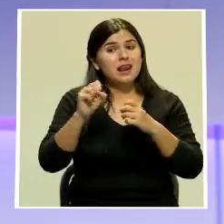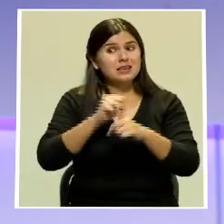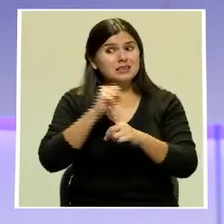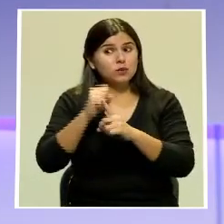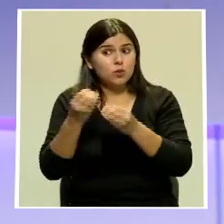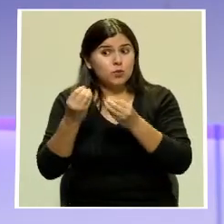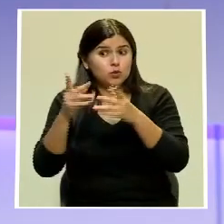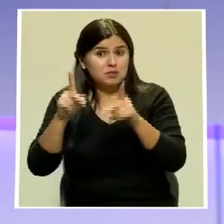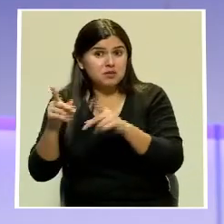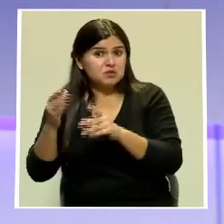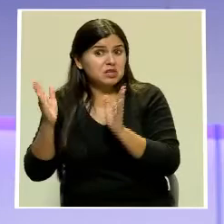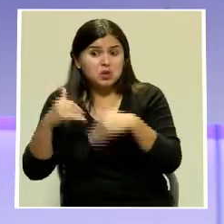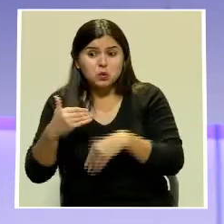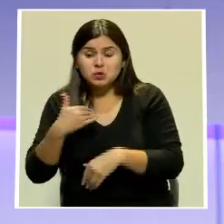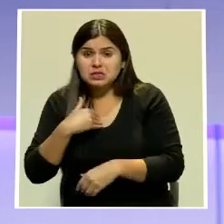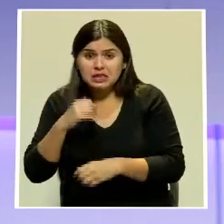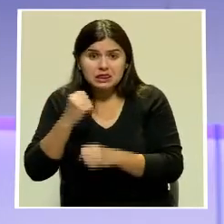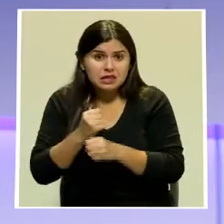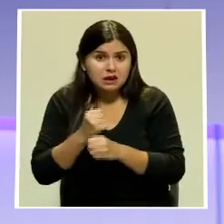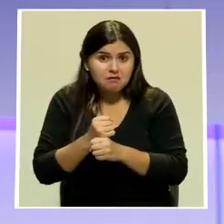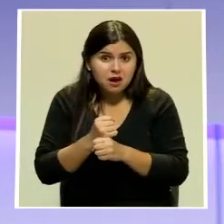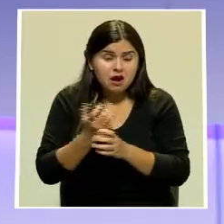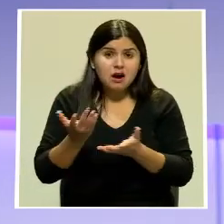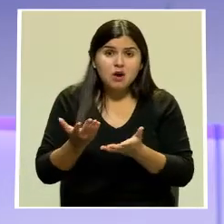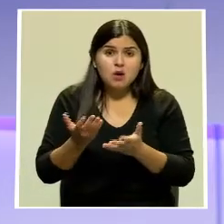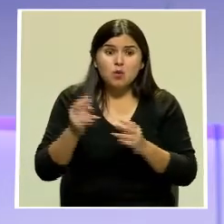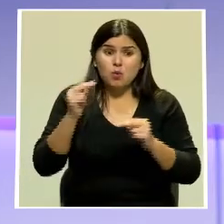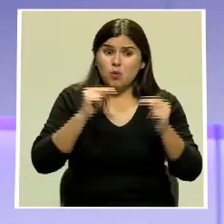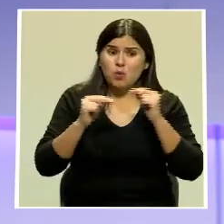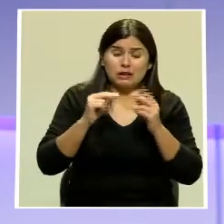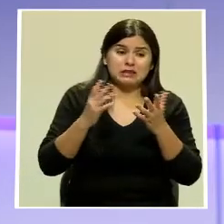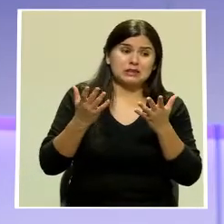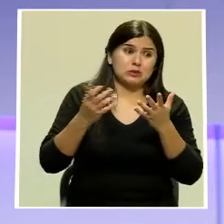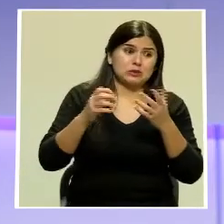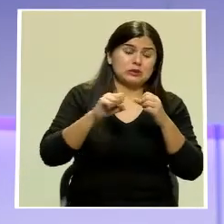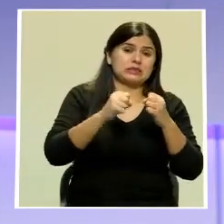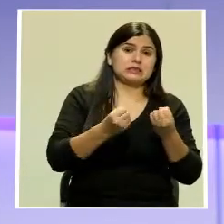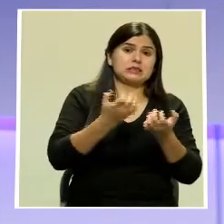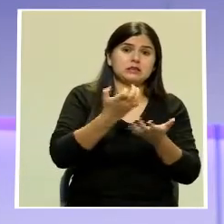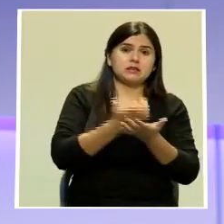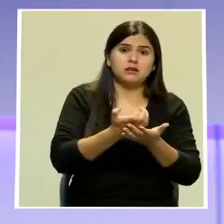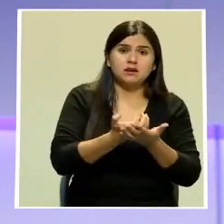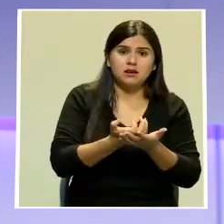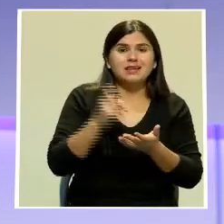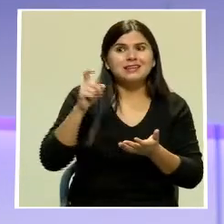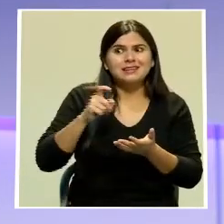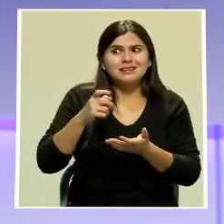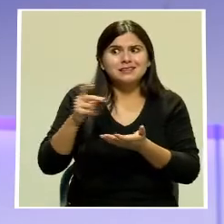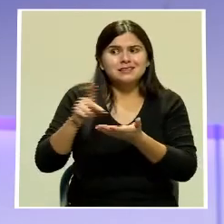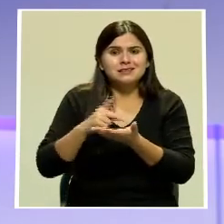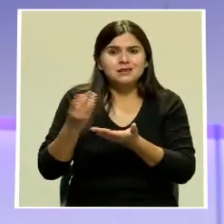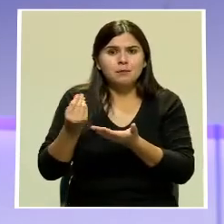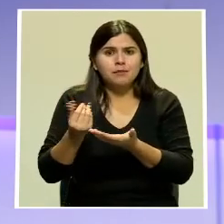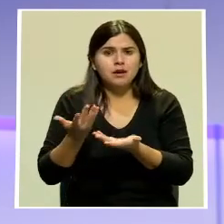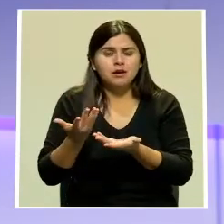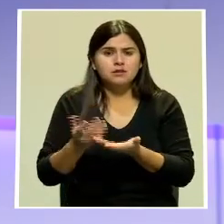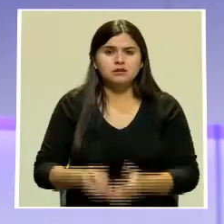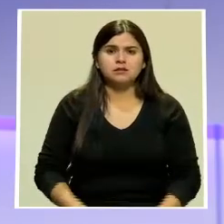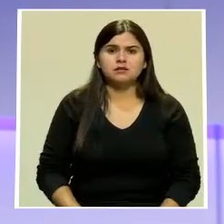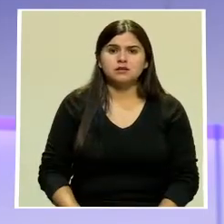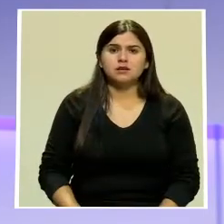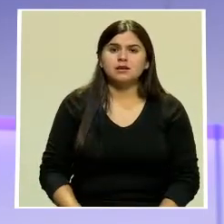sin empleo, con el trabajo suspendido o con el negocio a punto de quebrar, necesitando capital, y no avanzan.